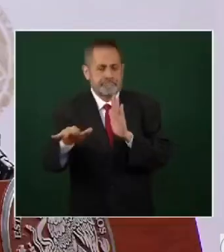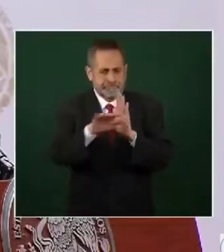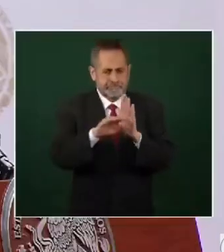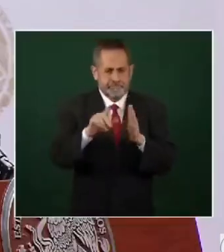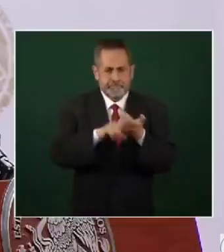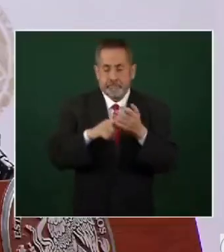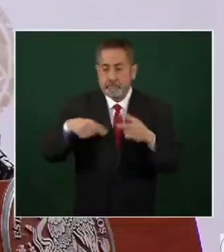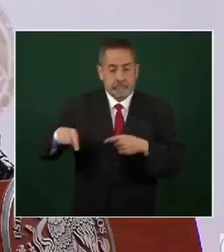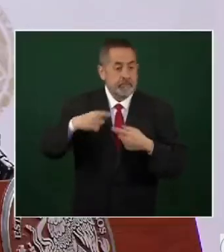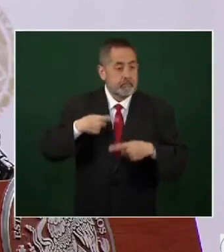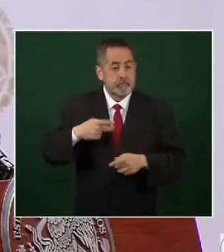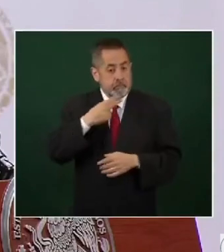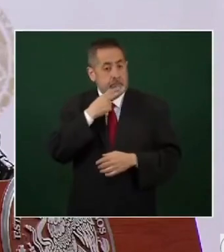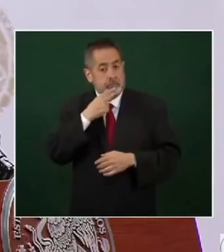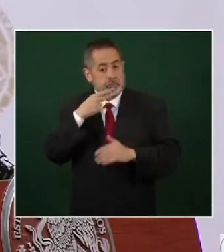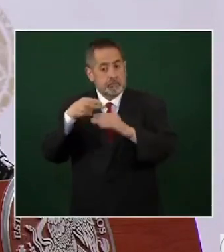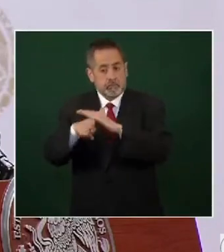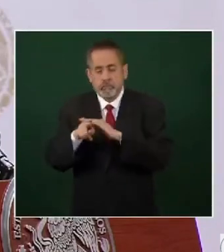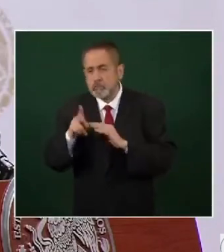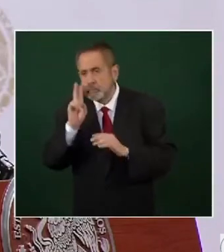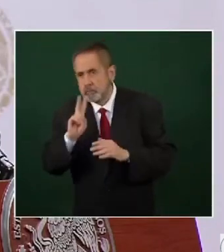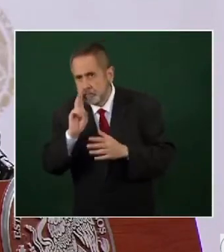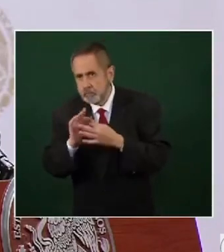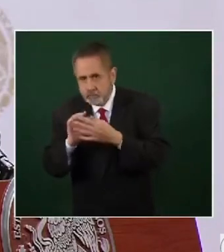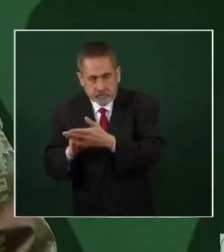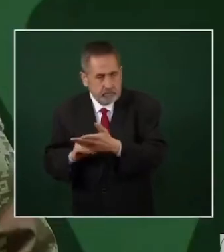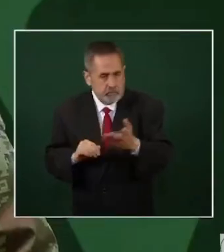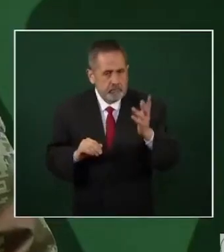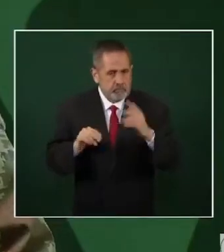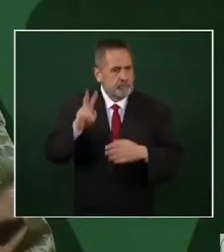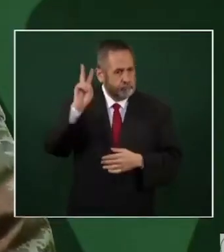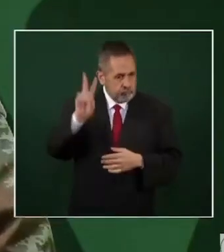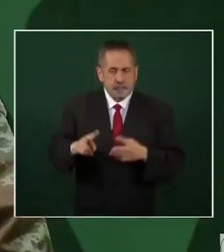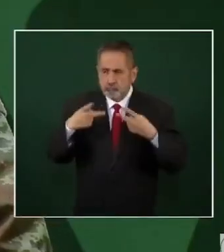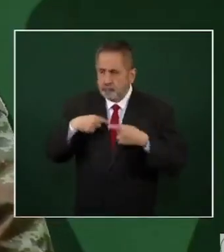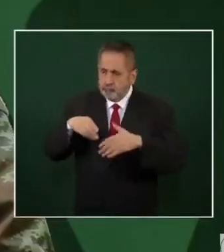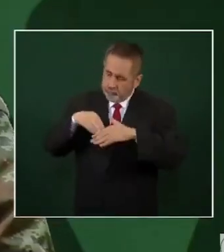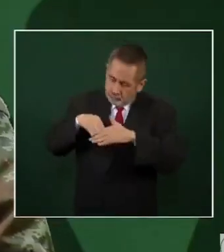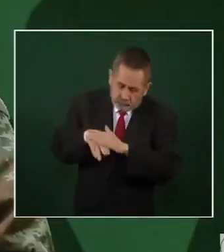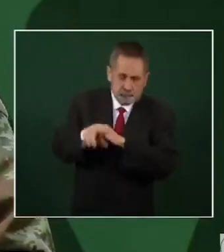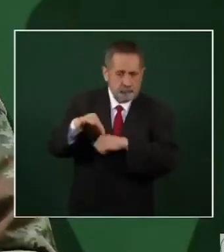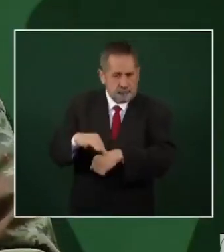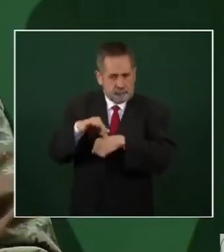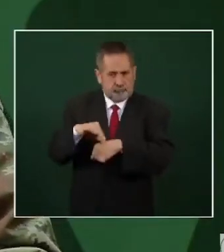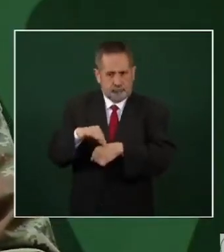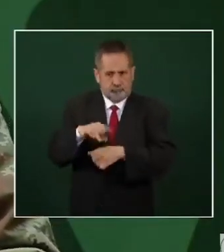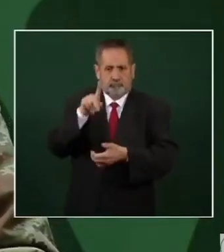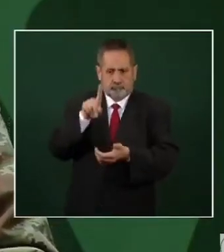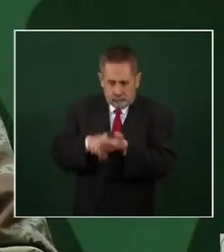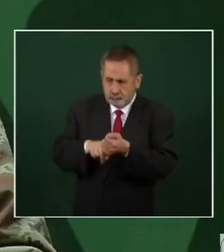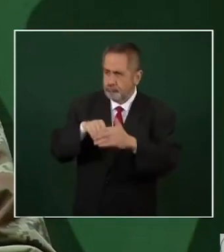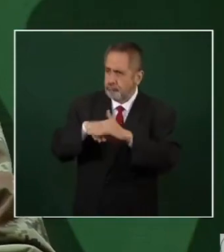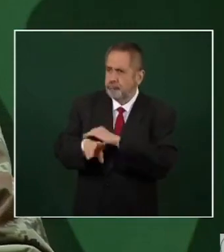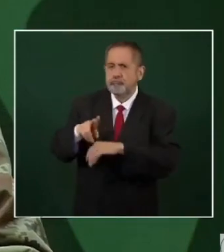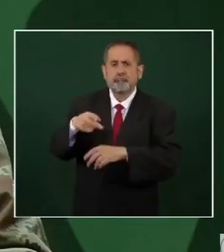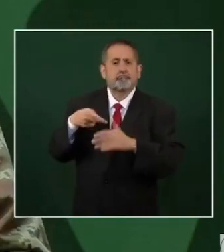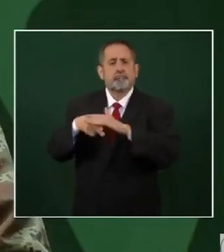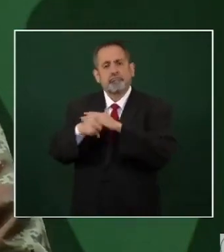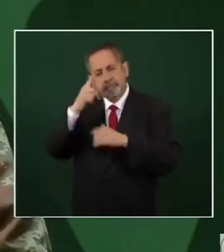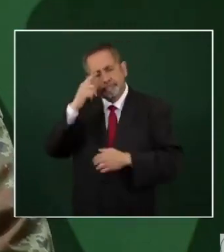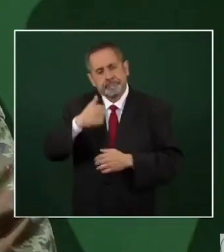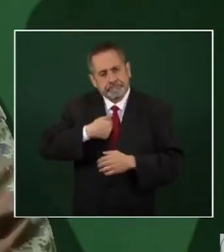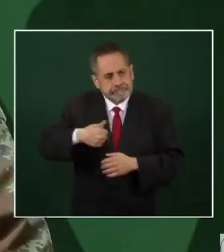los usuarios del propio metro, a la gente que pues, emplea esto para ir a su